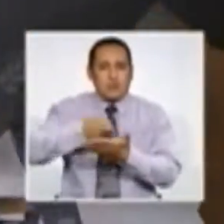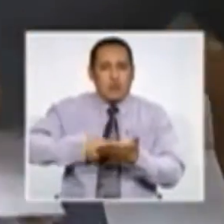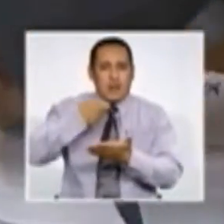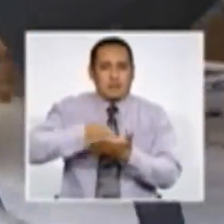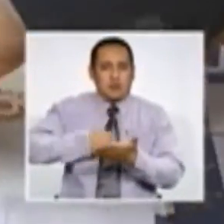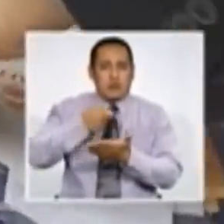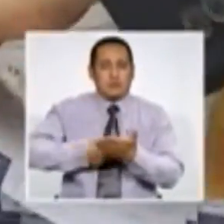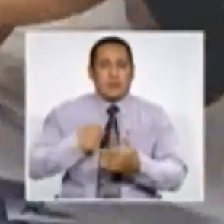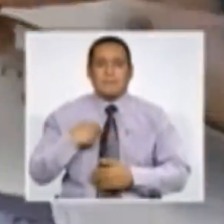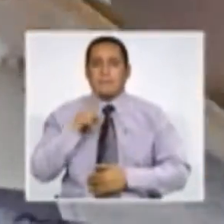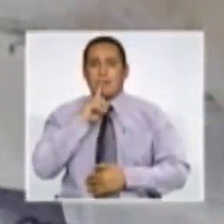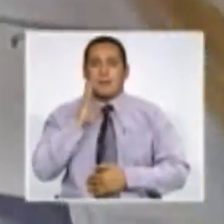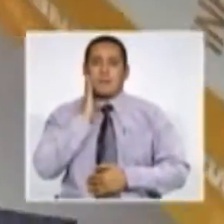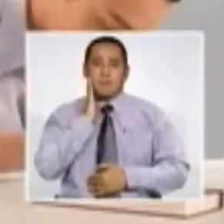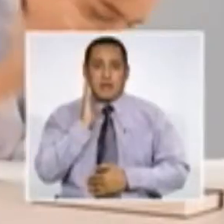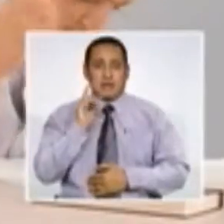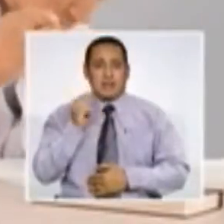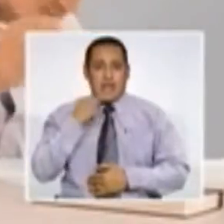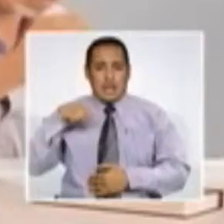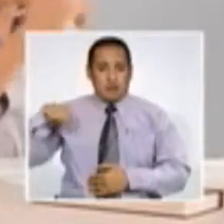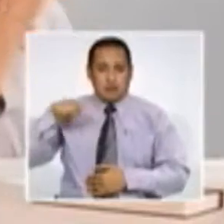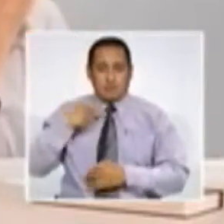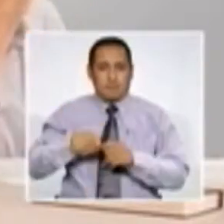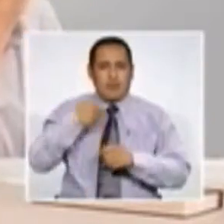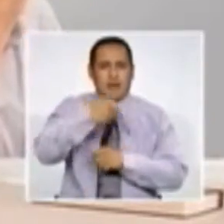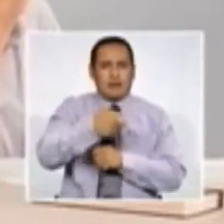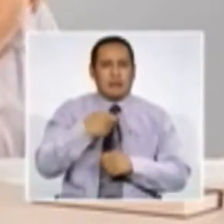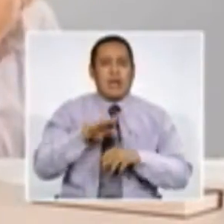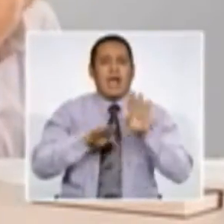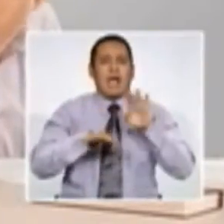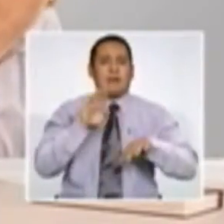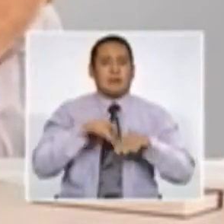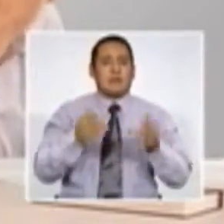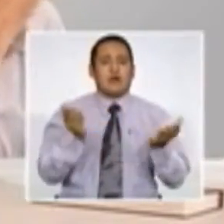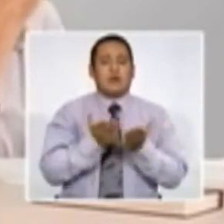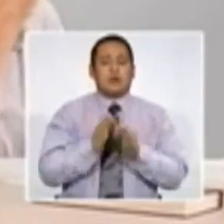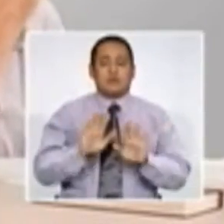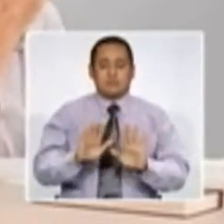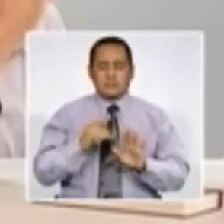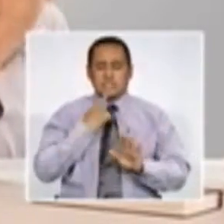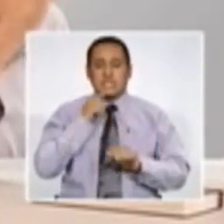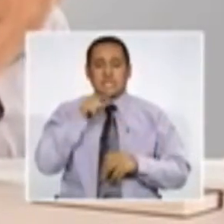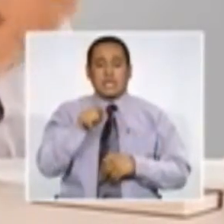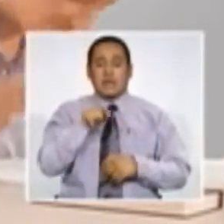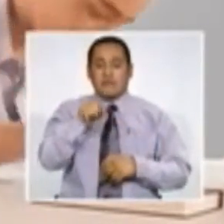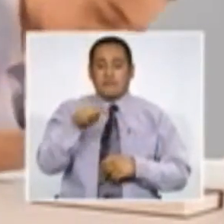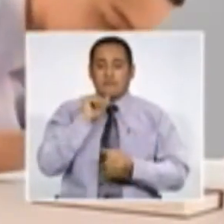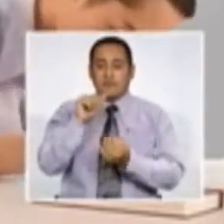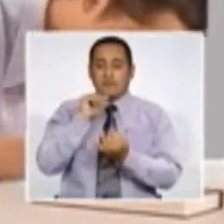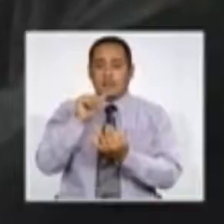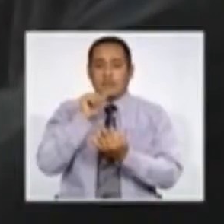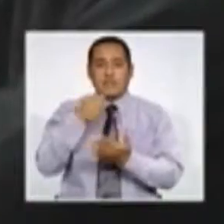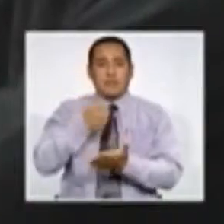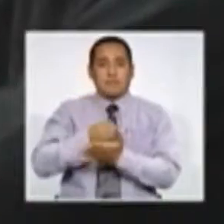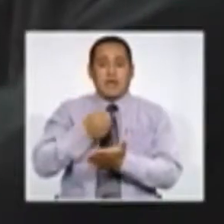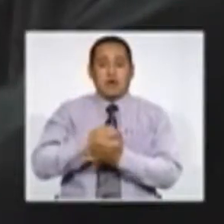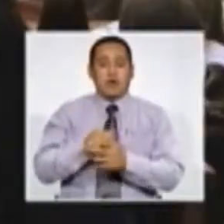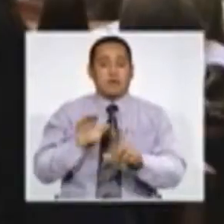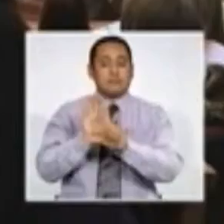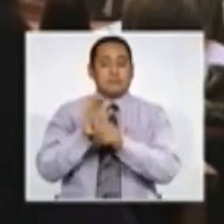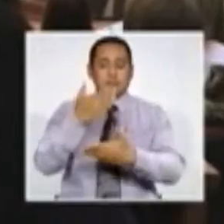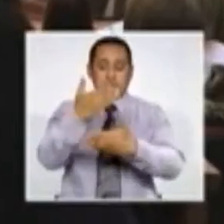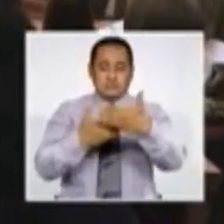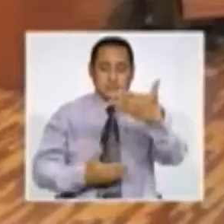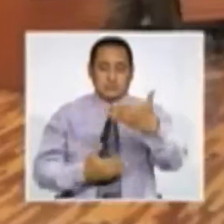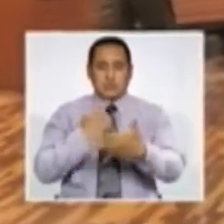por parte de los responsables de su educación, esto es, sus padres, la institución educativa los separaba, los señalaba con listas